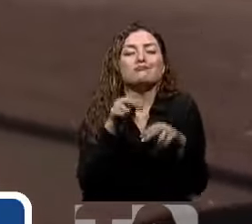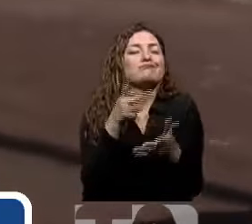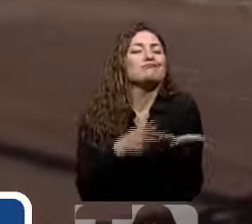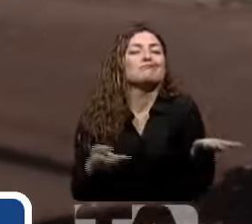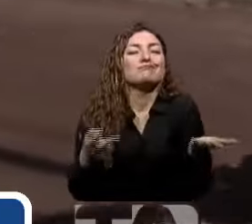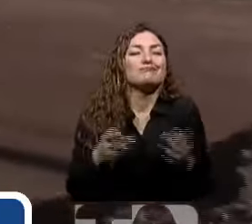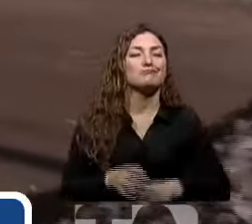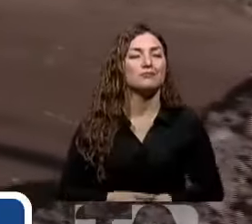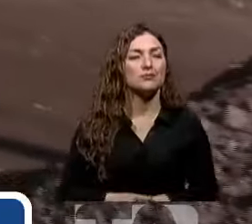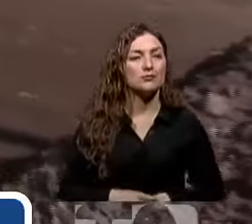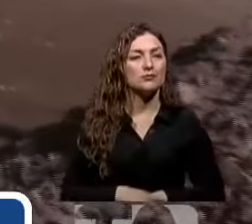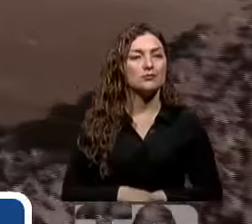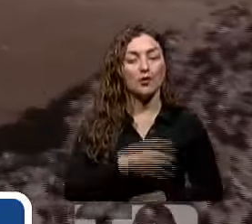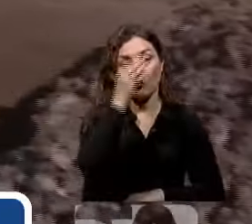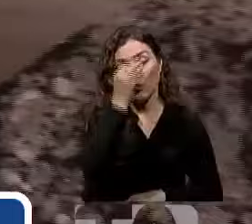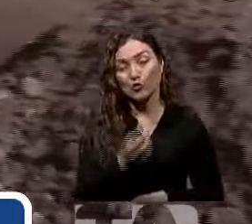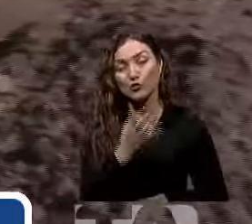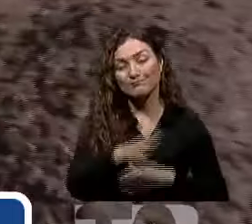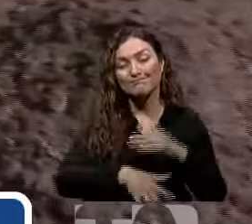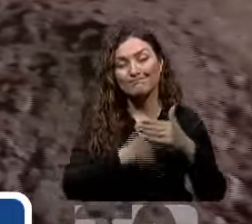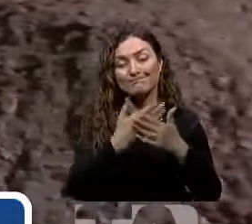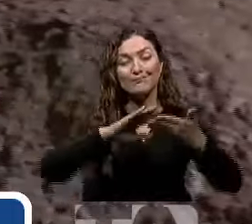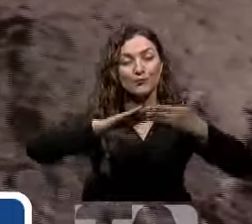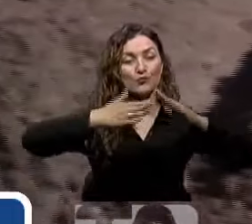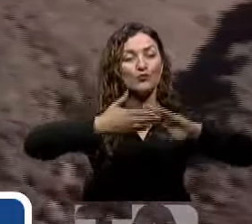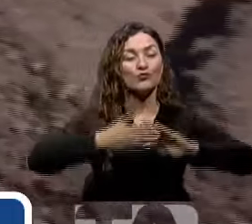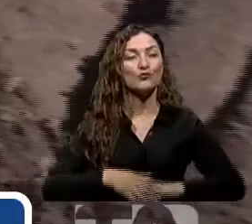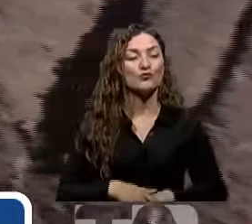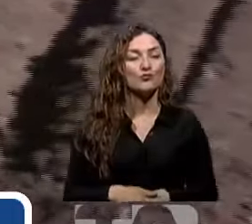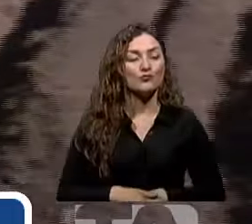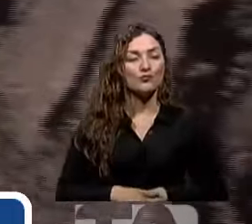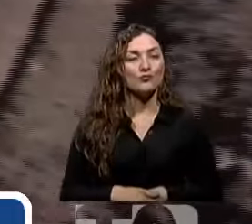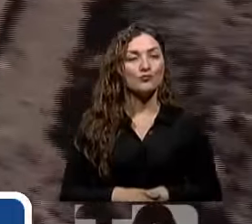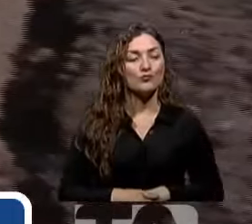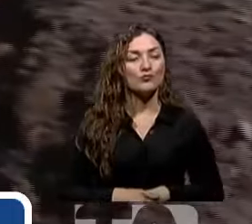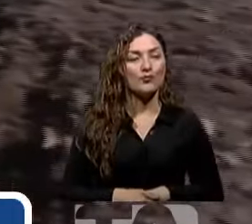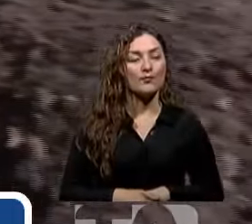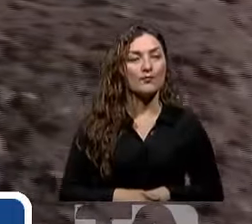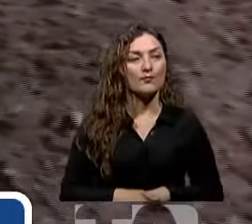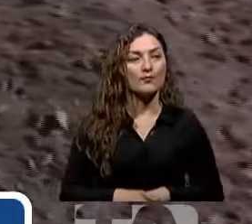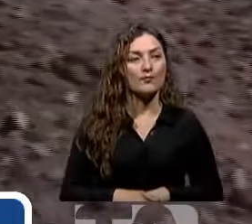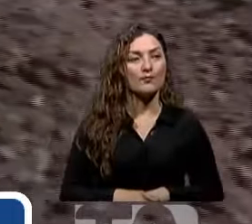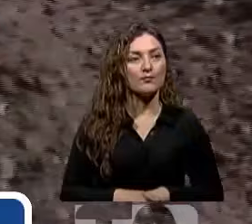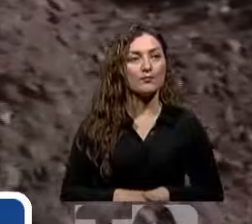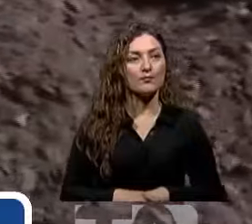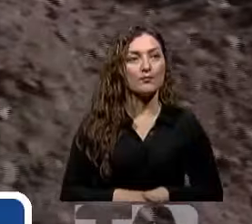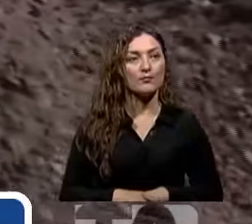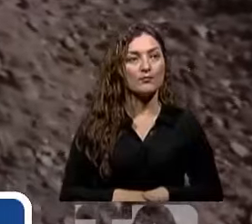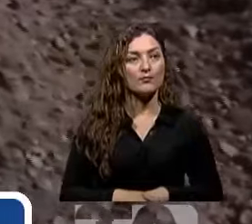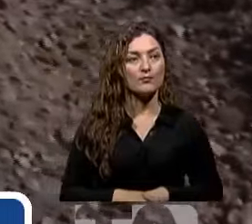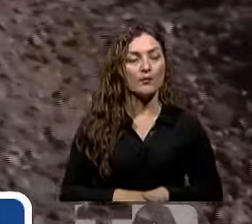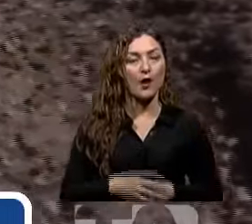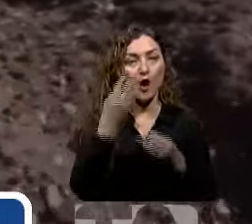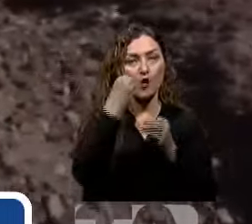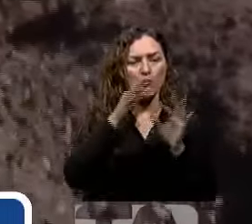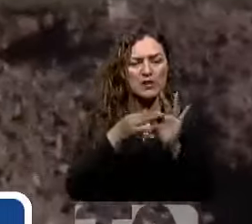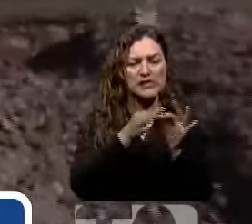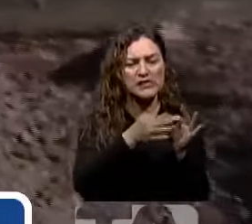días. Buenos días, Michelle. Buenos días a la comunidad. Para informar que estamos ejecutando la rehabilitación vial bajo